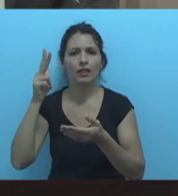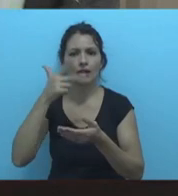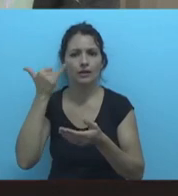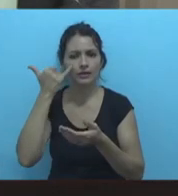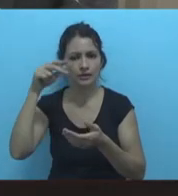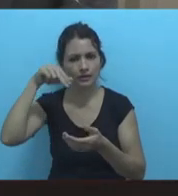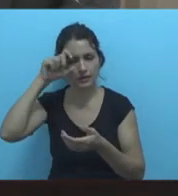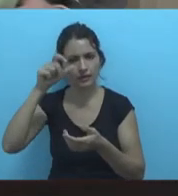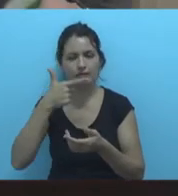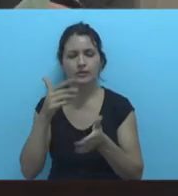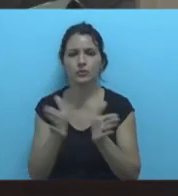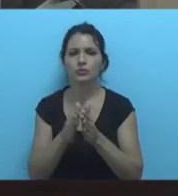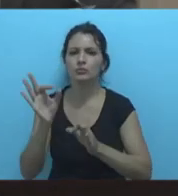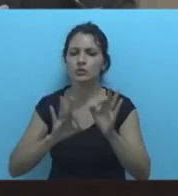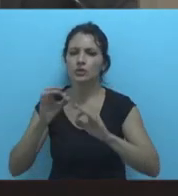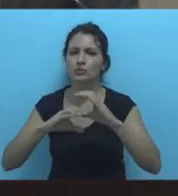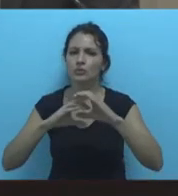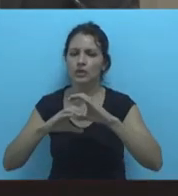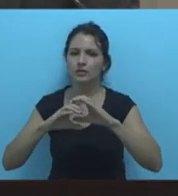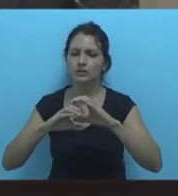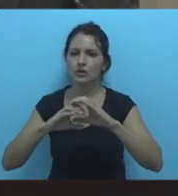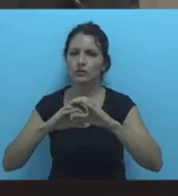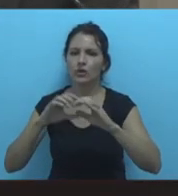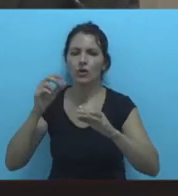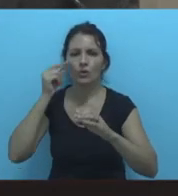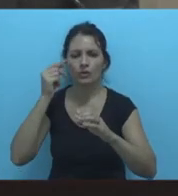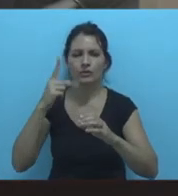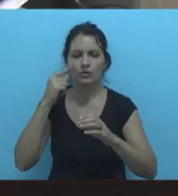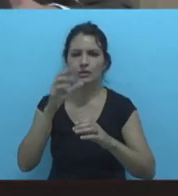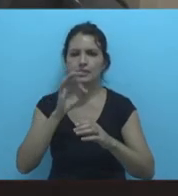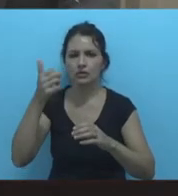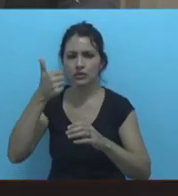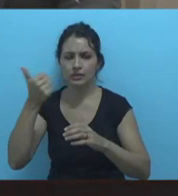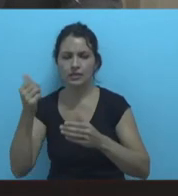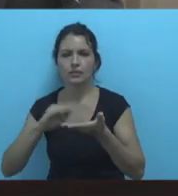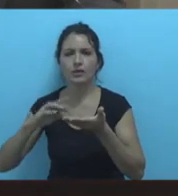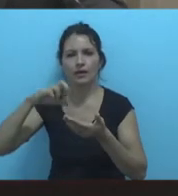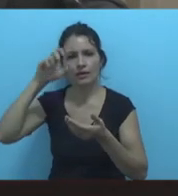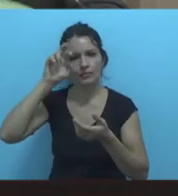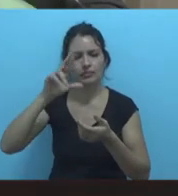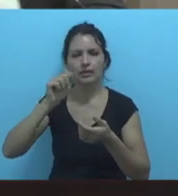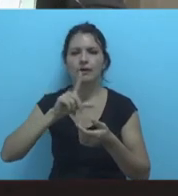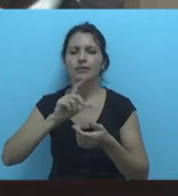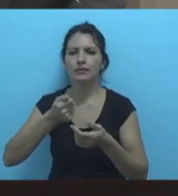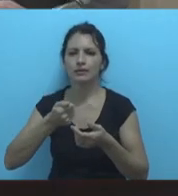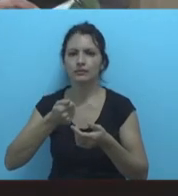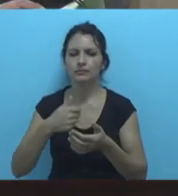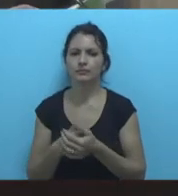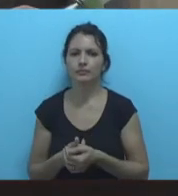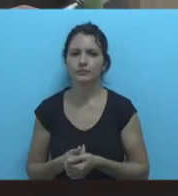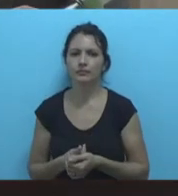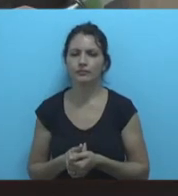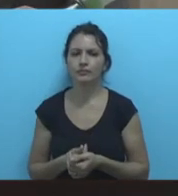adjunto el proyecto de comunicación 42.066 de la diputada Peralta